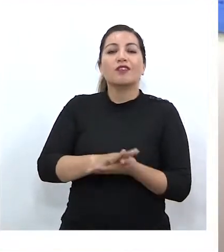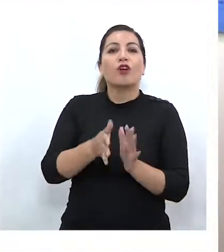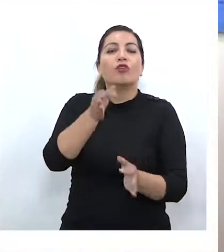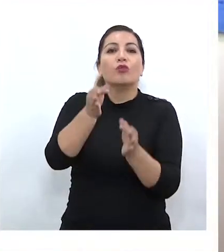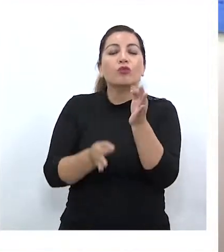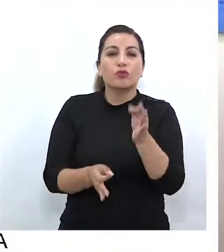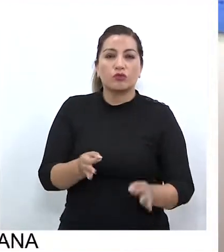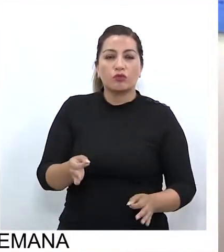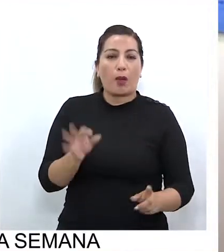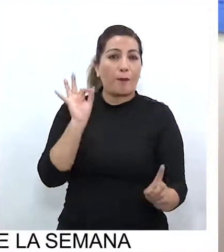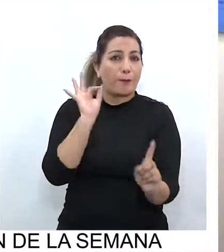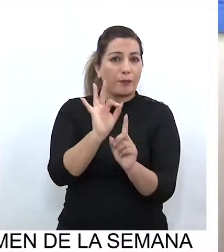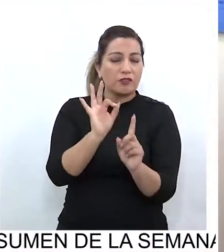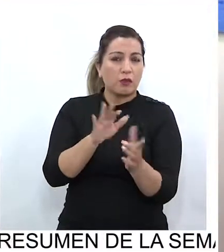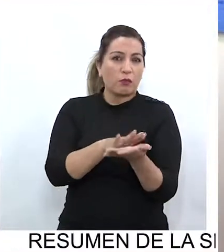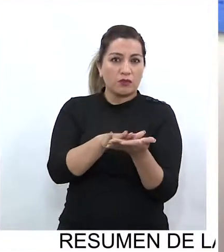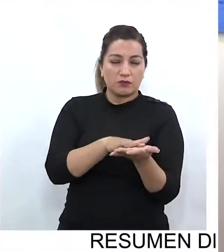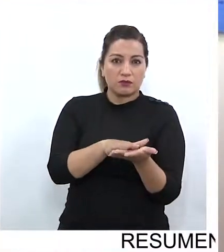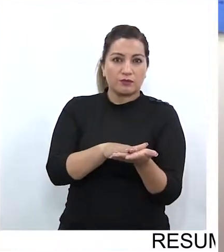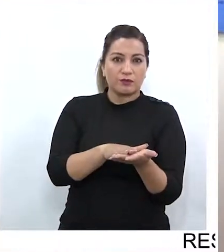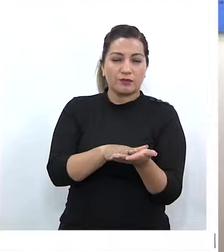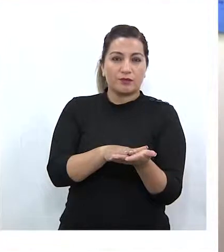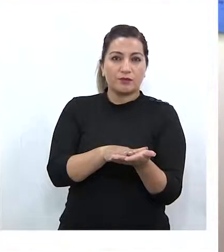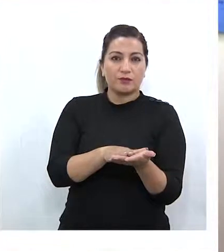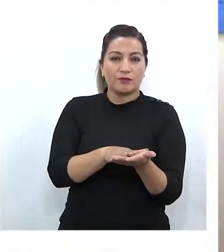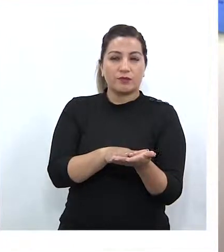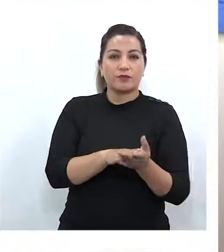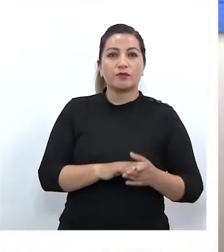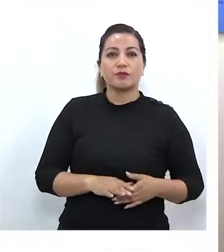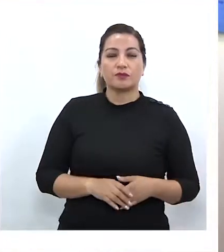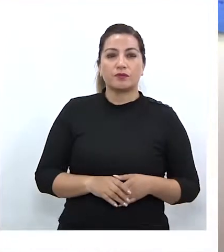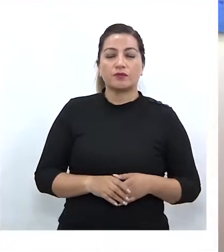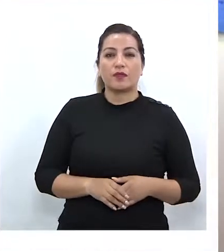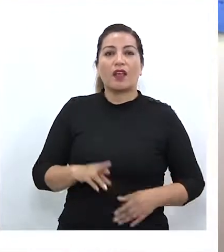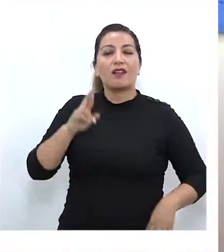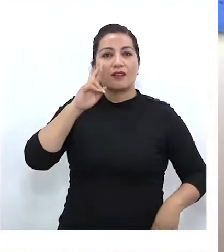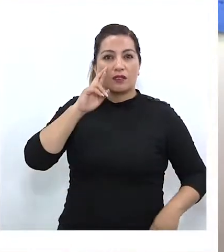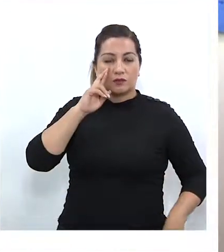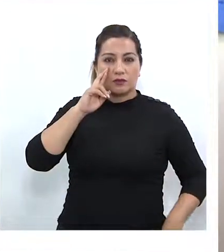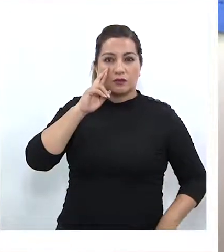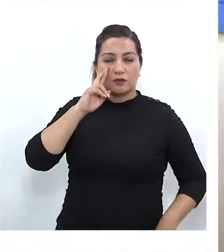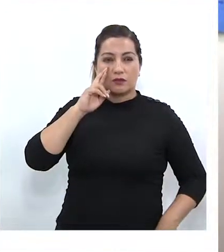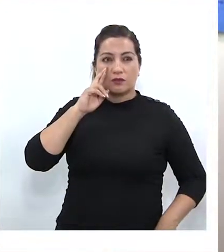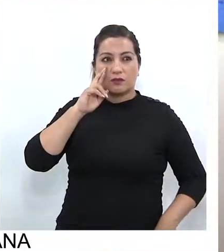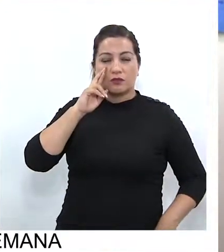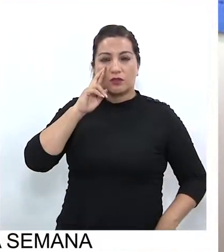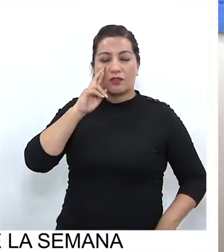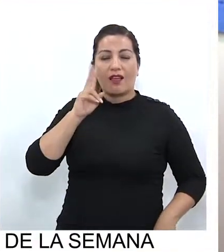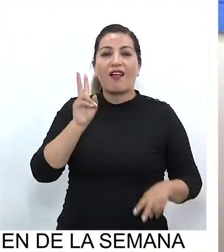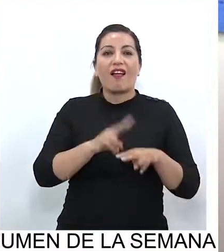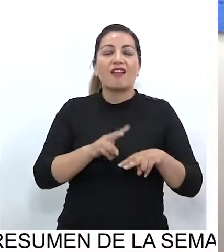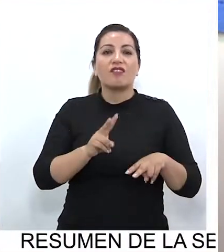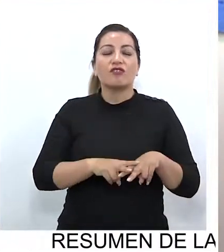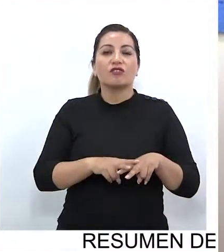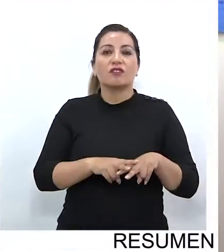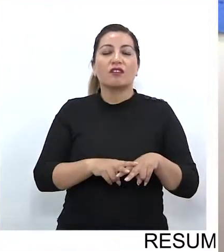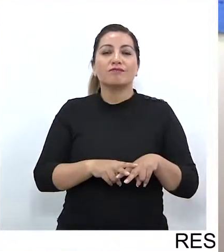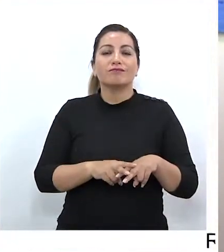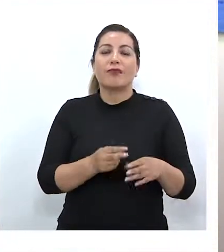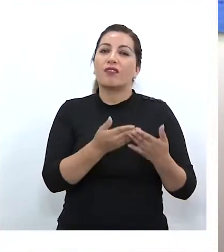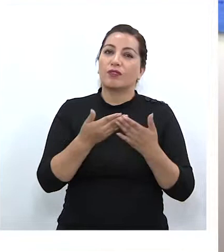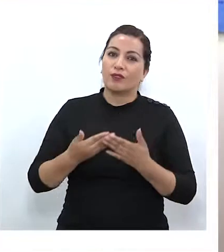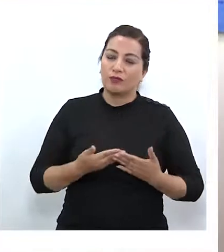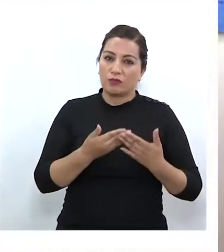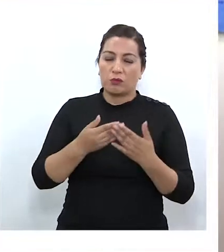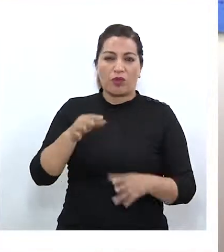justicia. Específicamente, por ejemplo, lo que dice en relación con el reconocimiento al mérito académico de los alumnos. Lo que uno